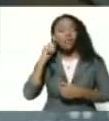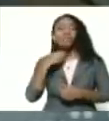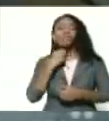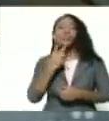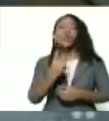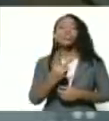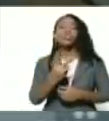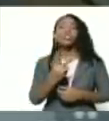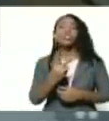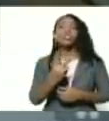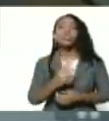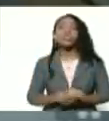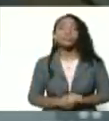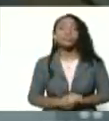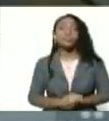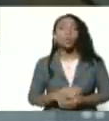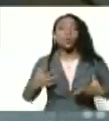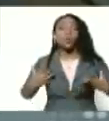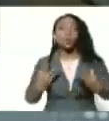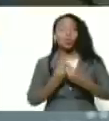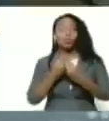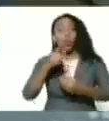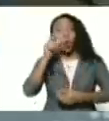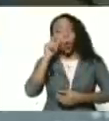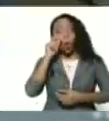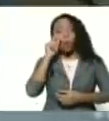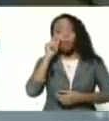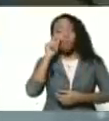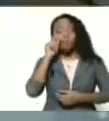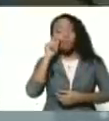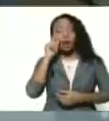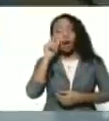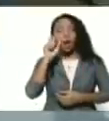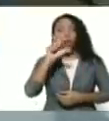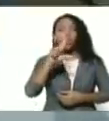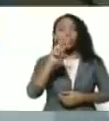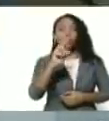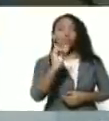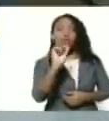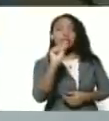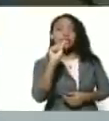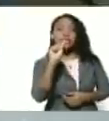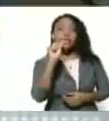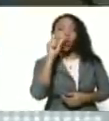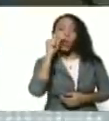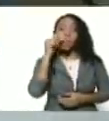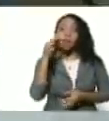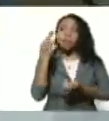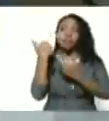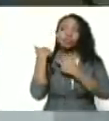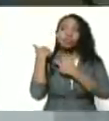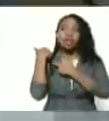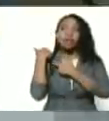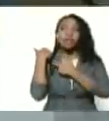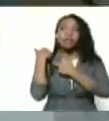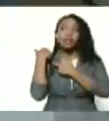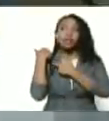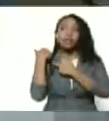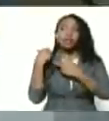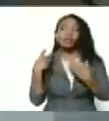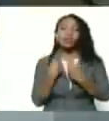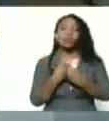vocera, junto a un hombre, Luis Rondón, también los hombres, ¿ah? Y Luis